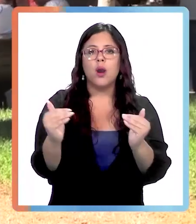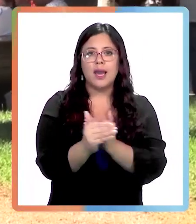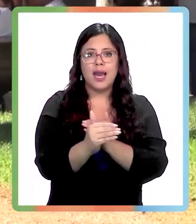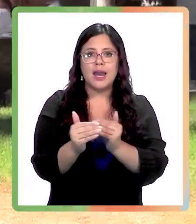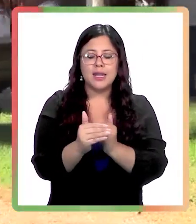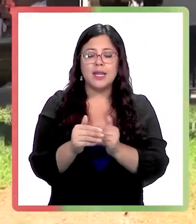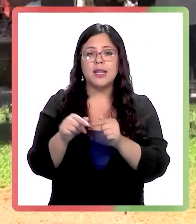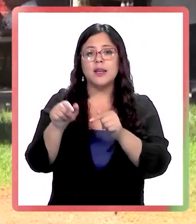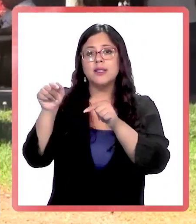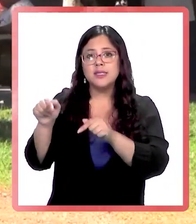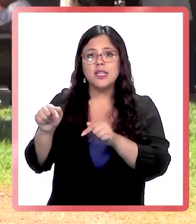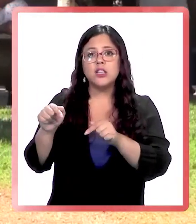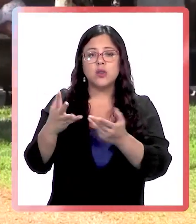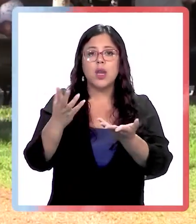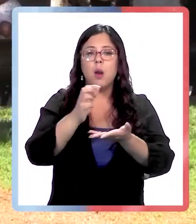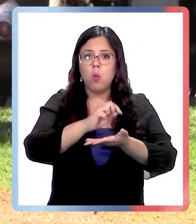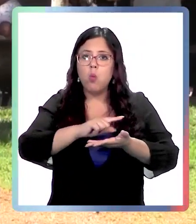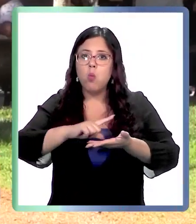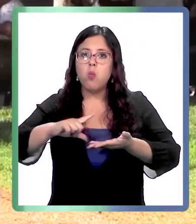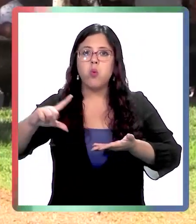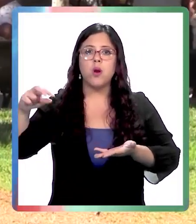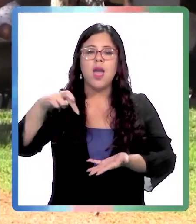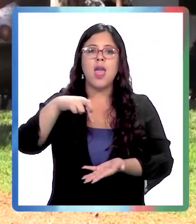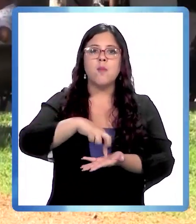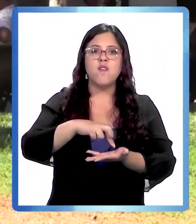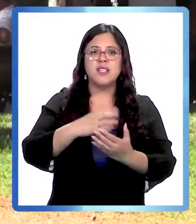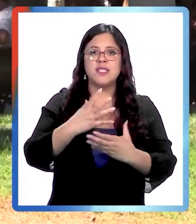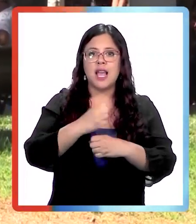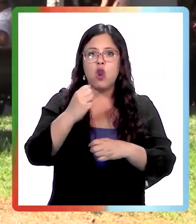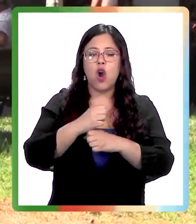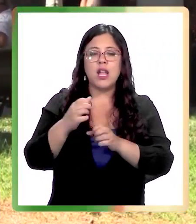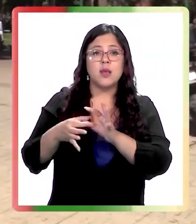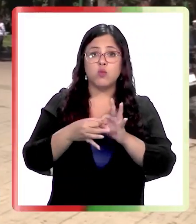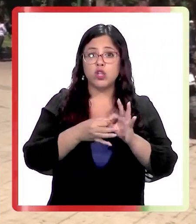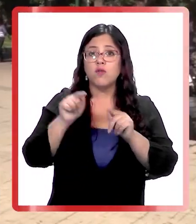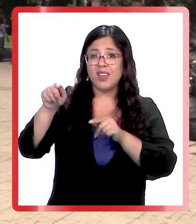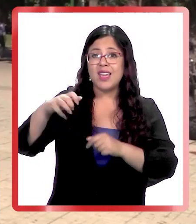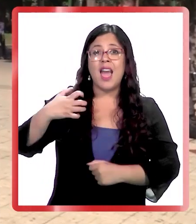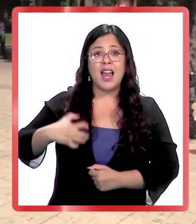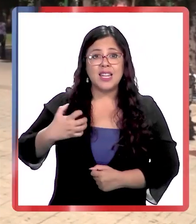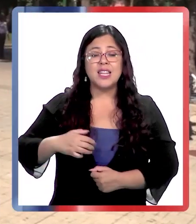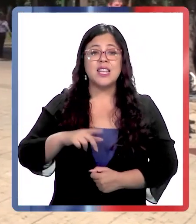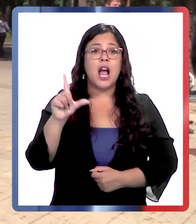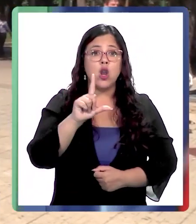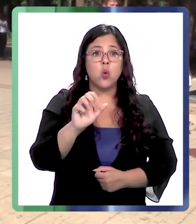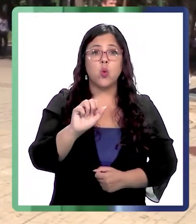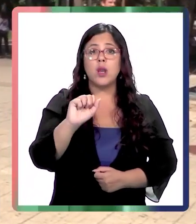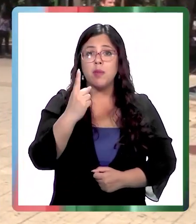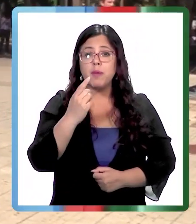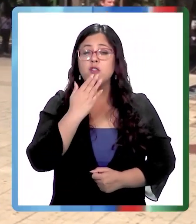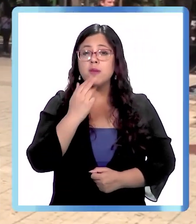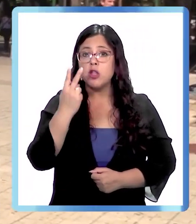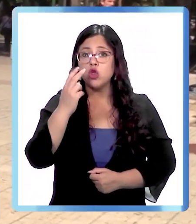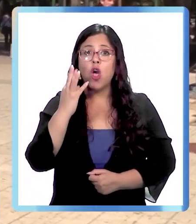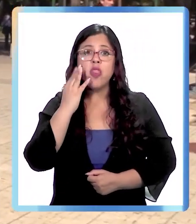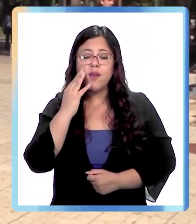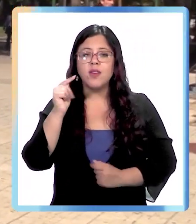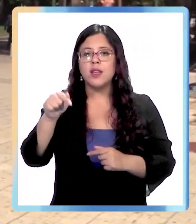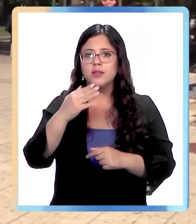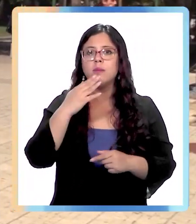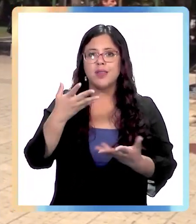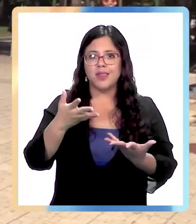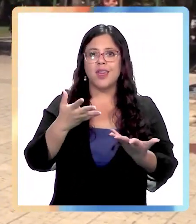rutas y carreteras, cosa que se acrecienta a nivel de la provincia de los Andes, porque en Argentina los días lunes 1 y martes 2 de